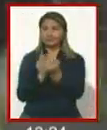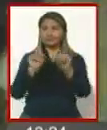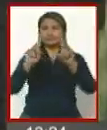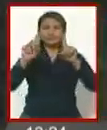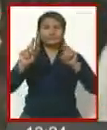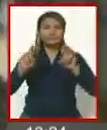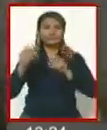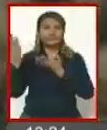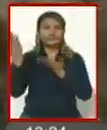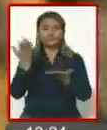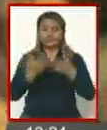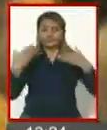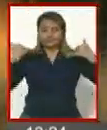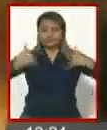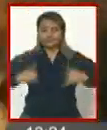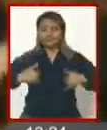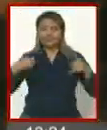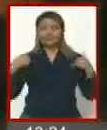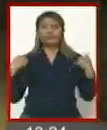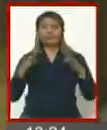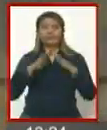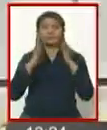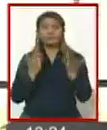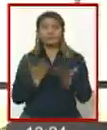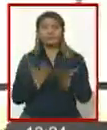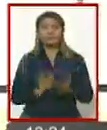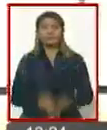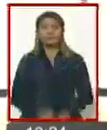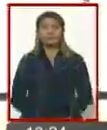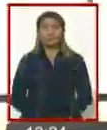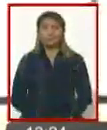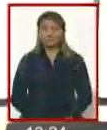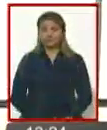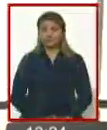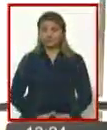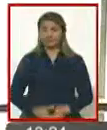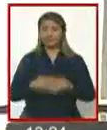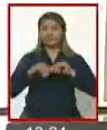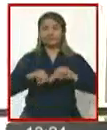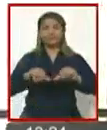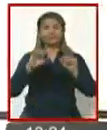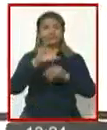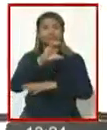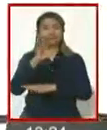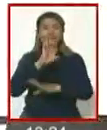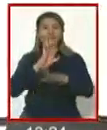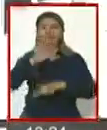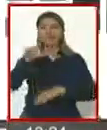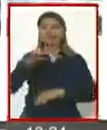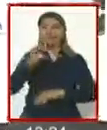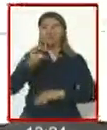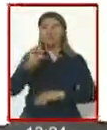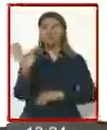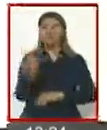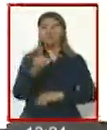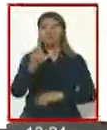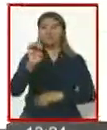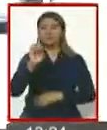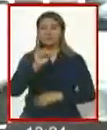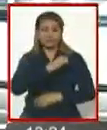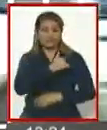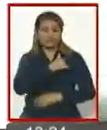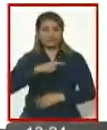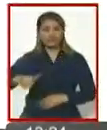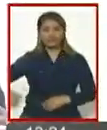de los importadores de las mochilas escolares chinas. Seguimos en Cochabamba y tenemos que hablar de José María Leyes, el